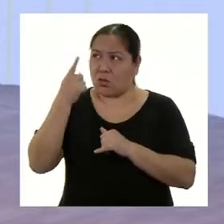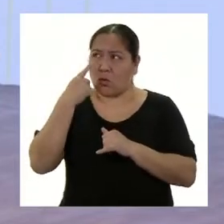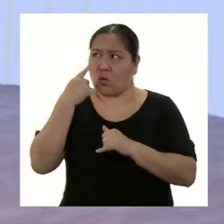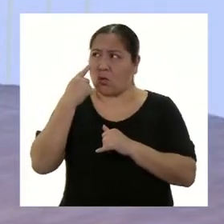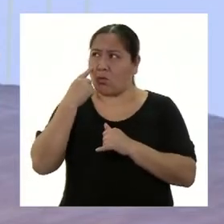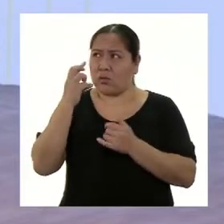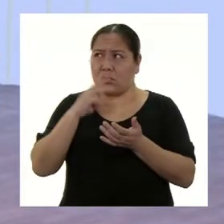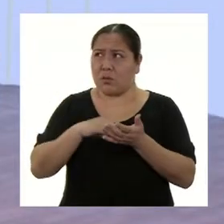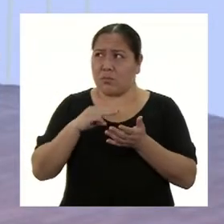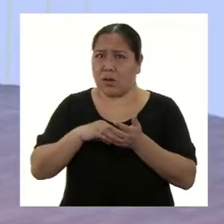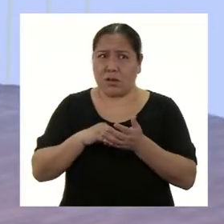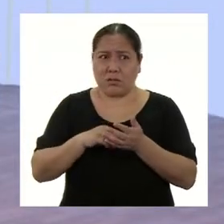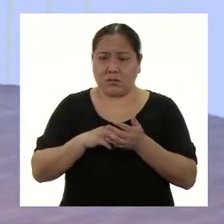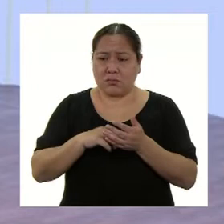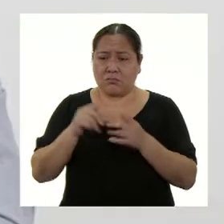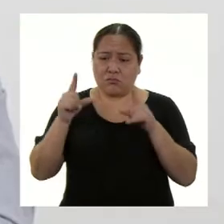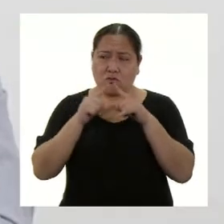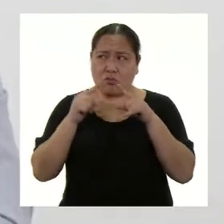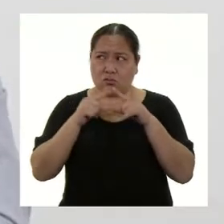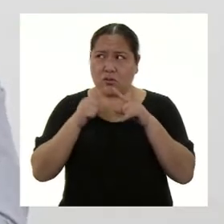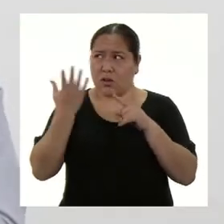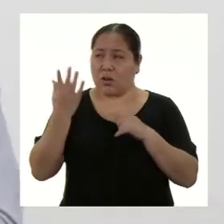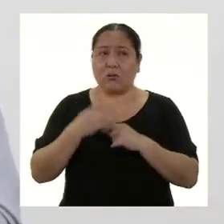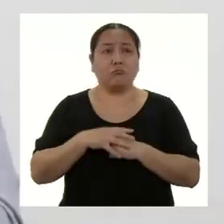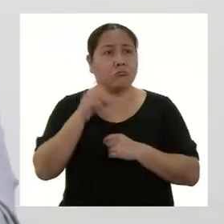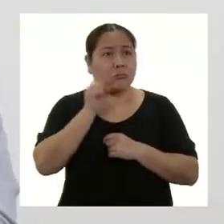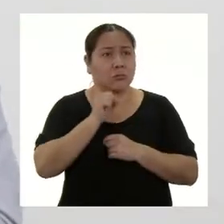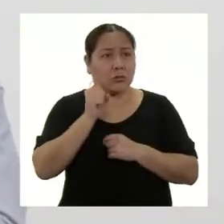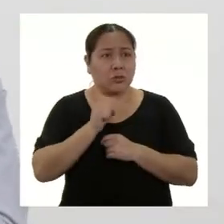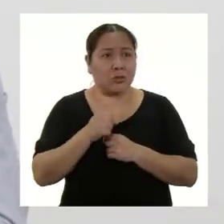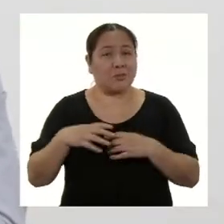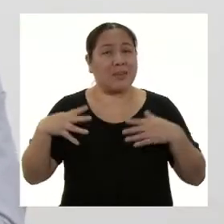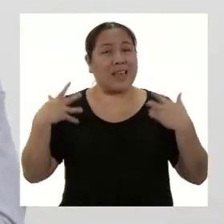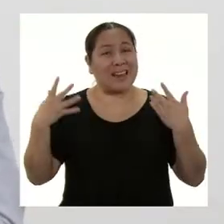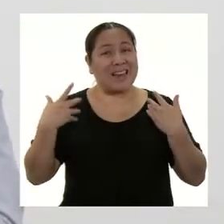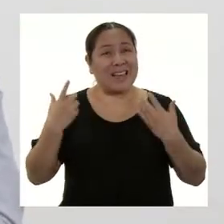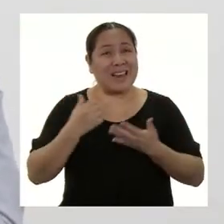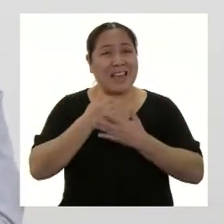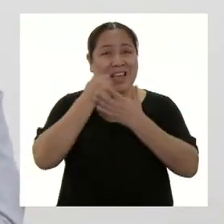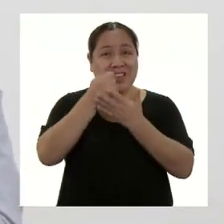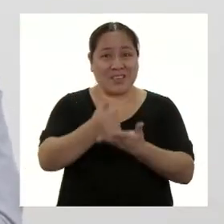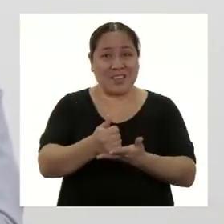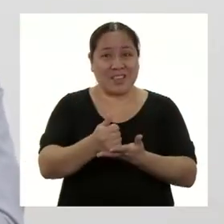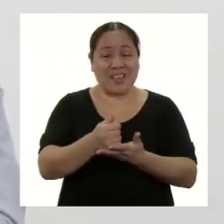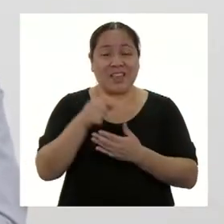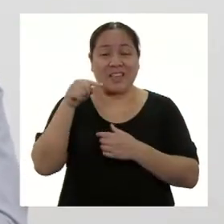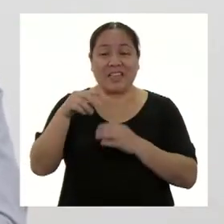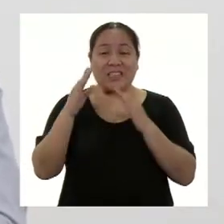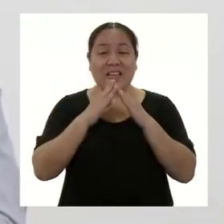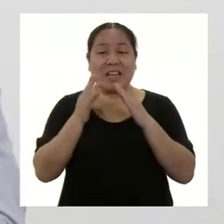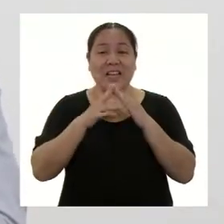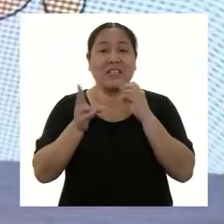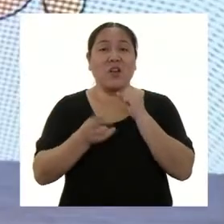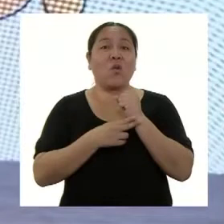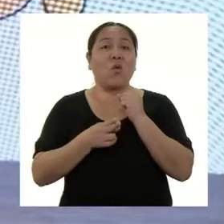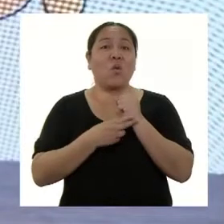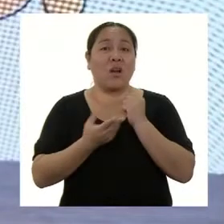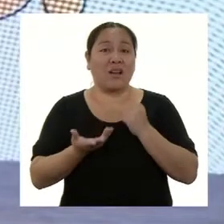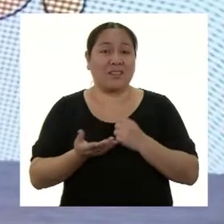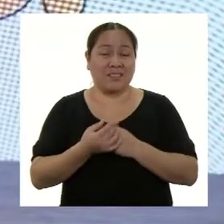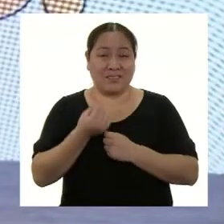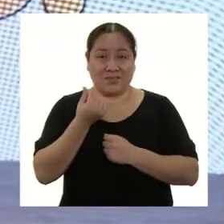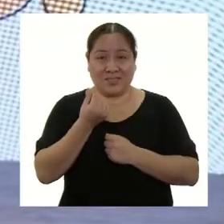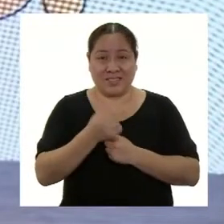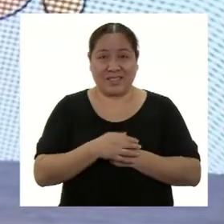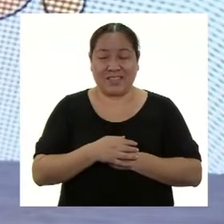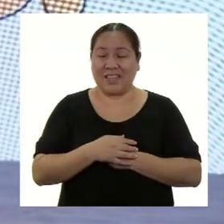mejor que nadie las propiedades de los triángulos. Por supuesto, me alegra poder ayudar a que un hogar ahorre en estos tiempos.